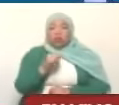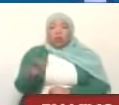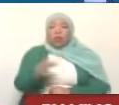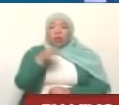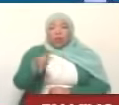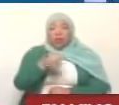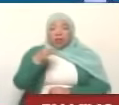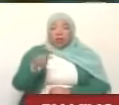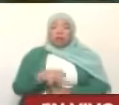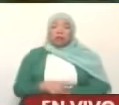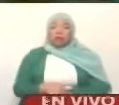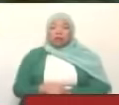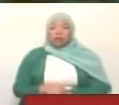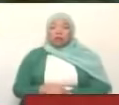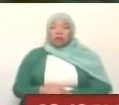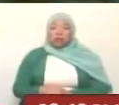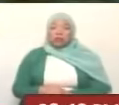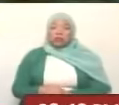Tarde.